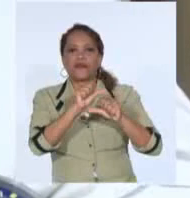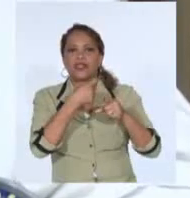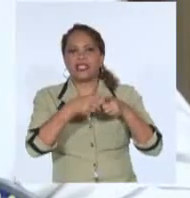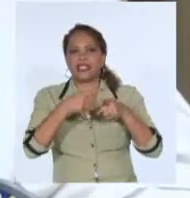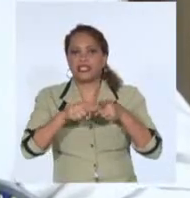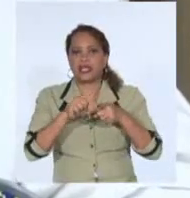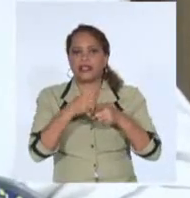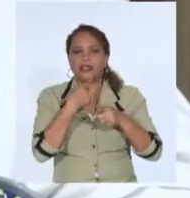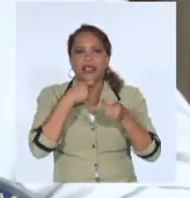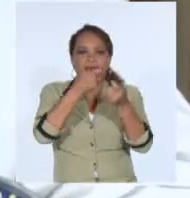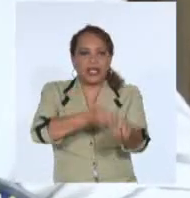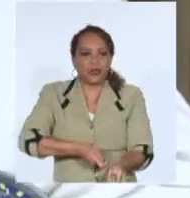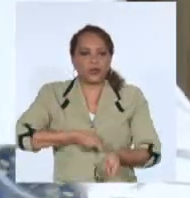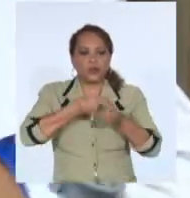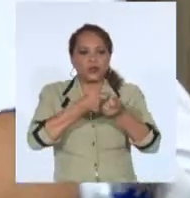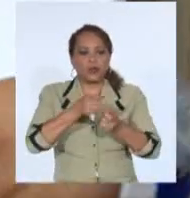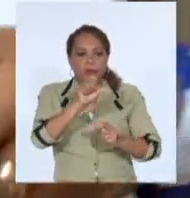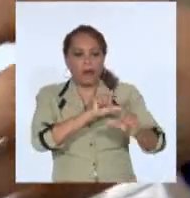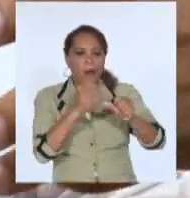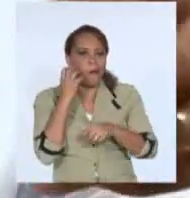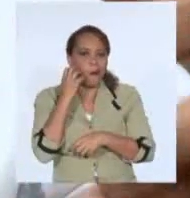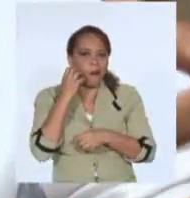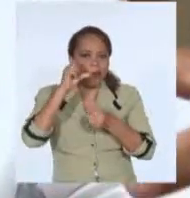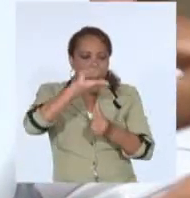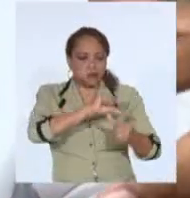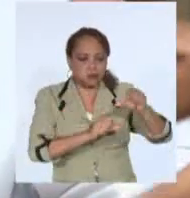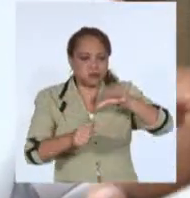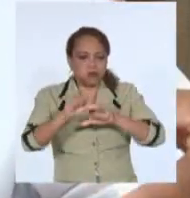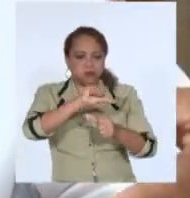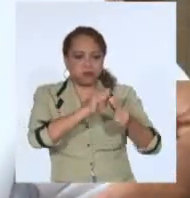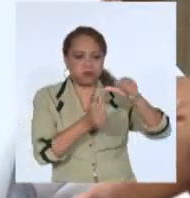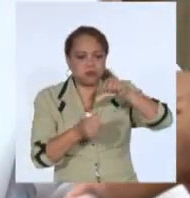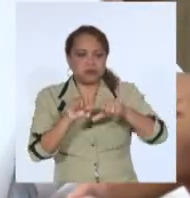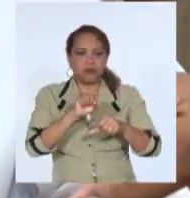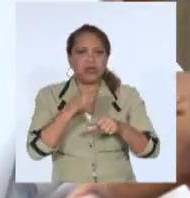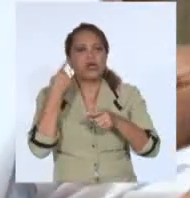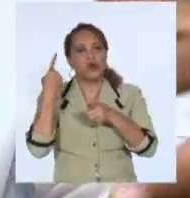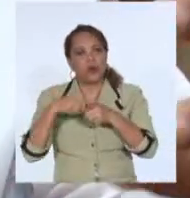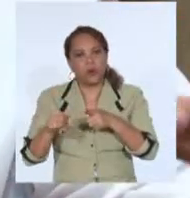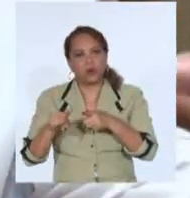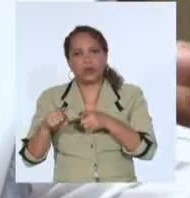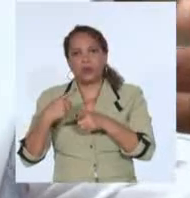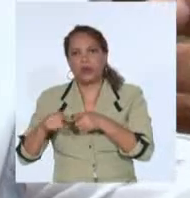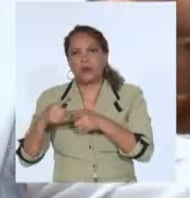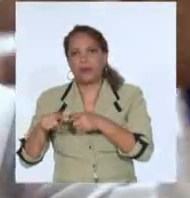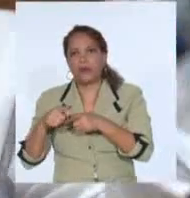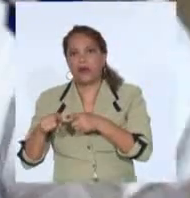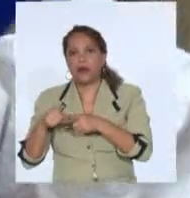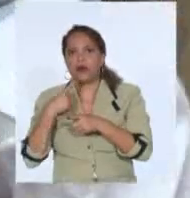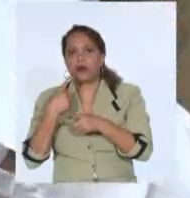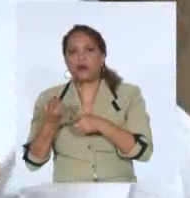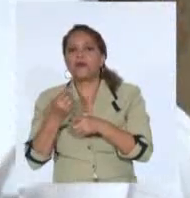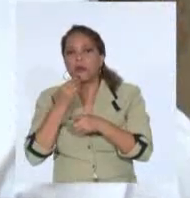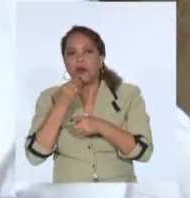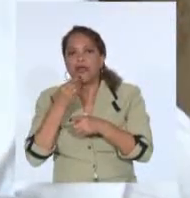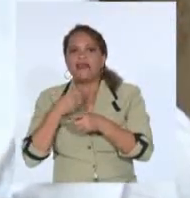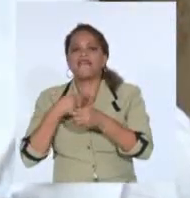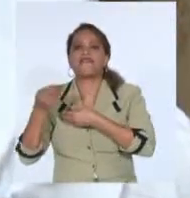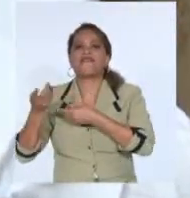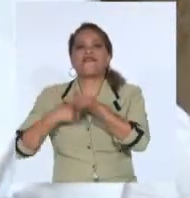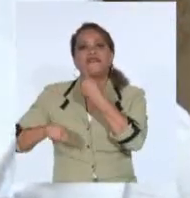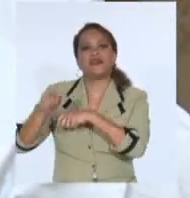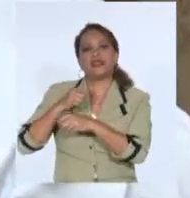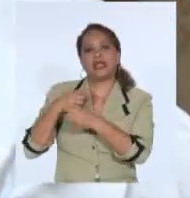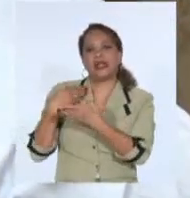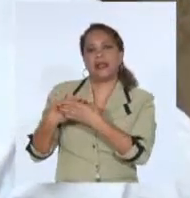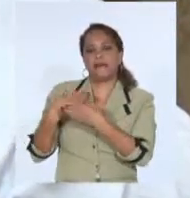agricultura. Uno. Dos, ver temas de materias primas que puede ser exportando a mi sector